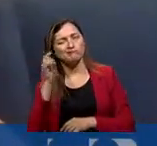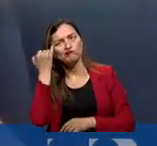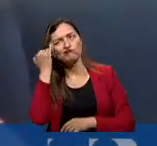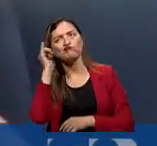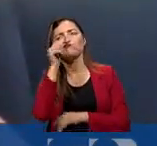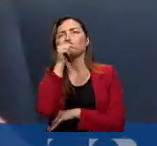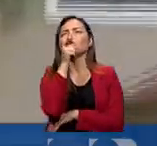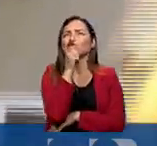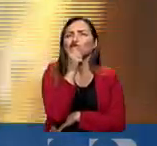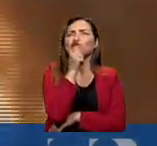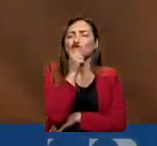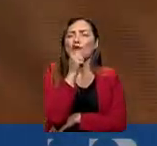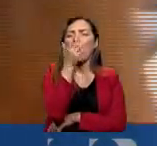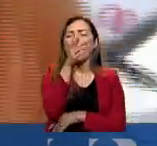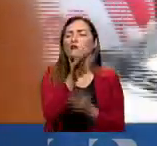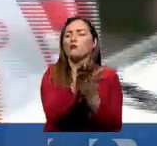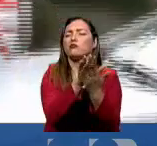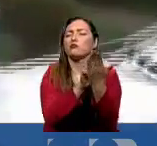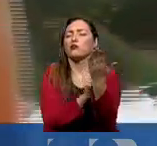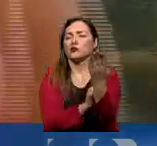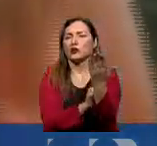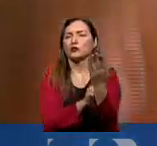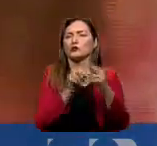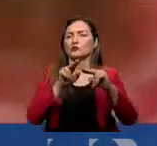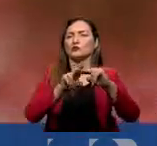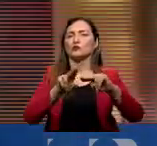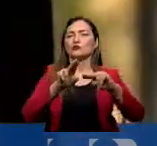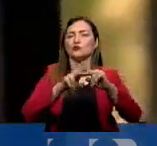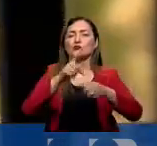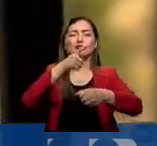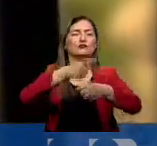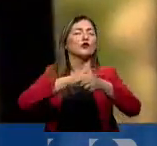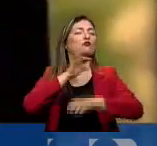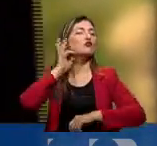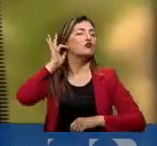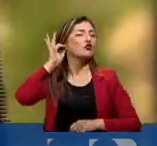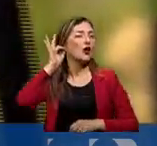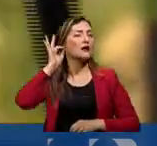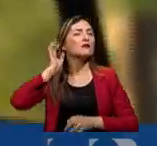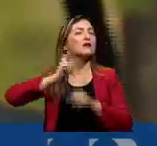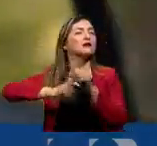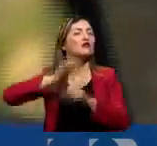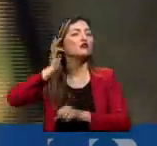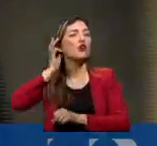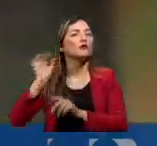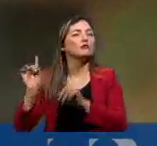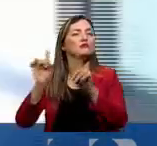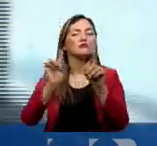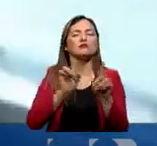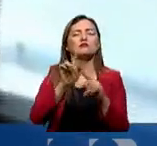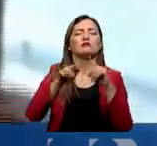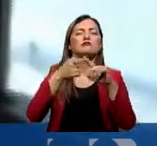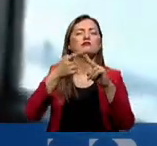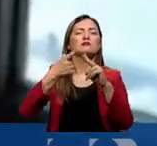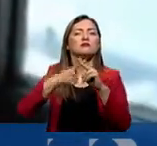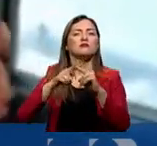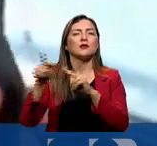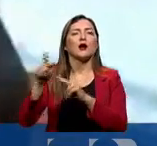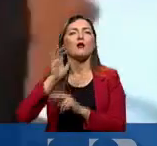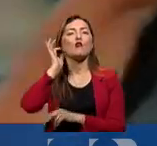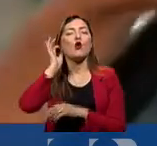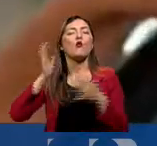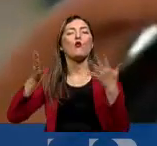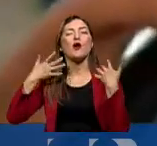provocó a Jennifer Martínez a crear una flota de taxis de mujeres para mujeres todo empezó cuando esta abogada